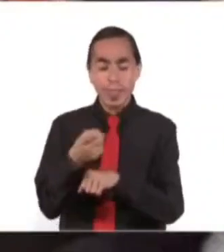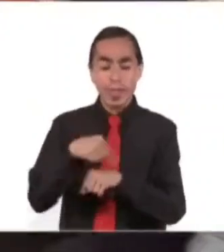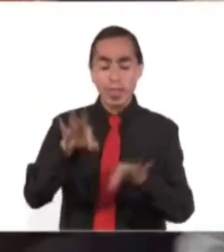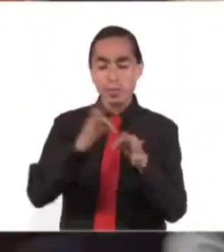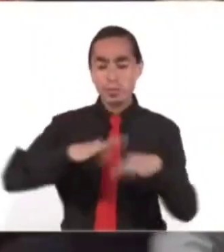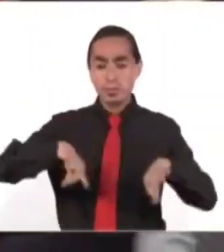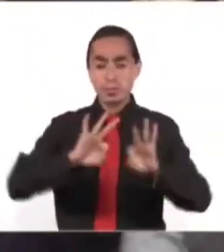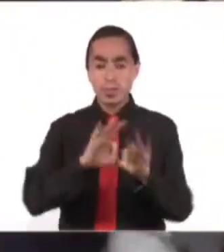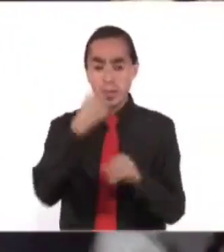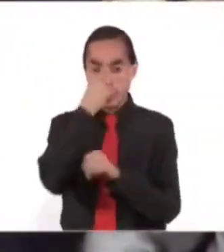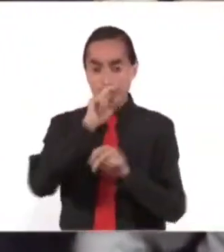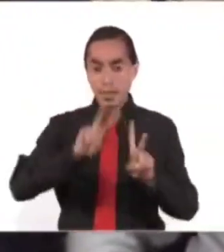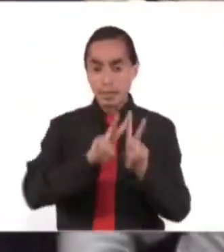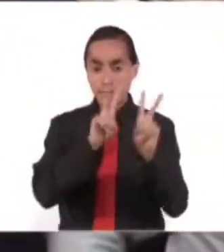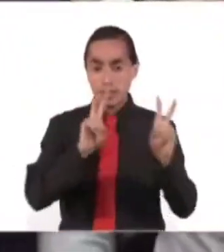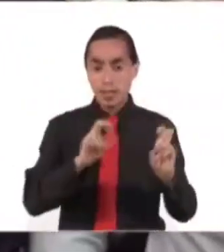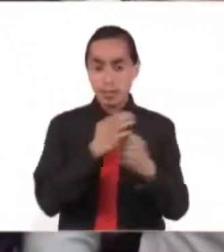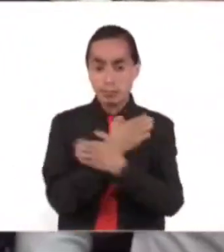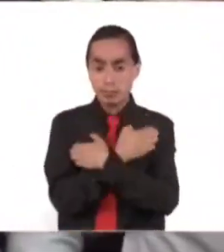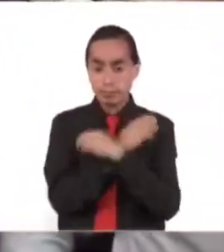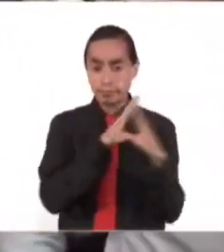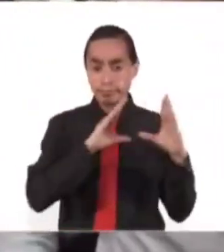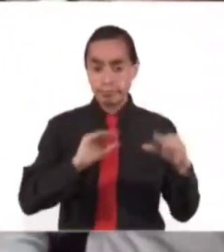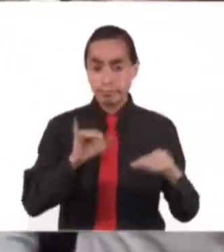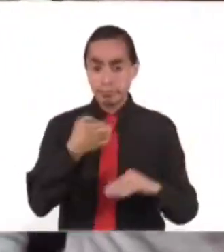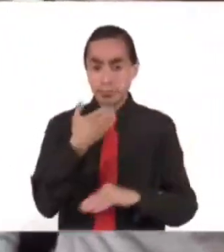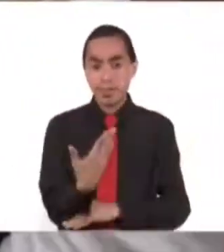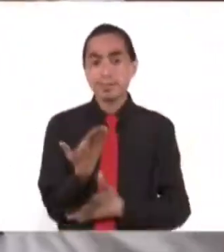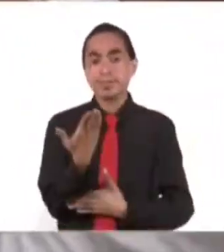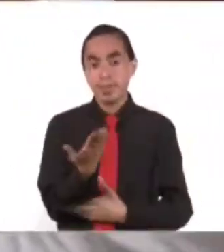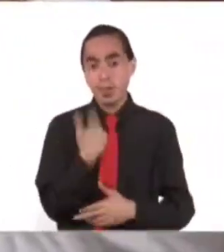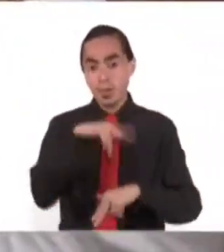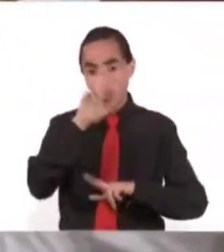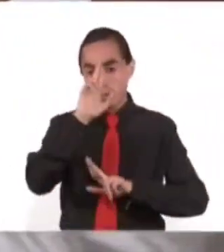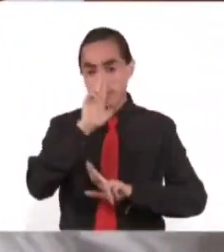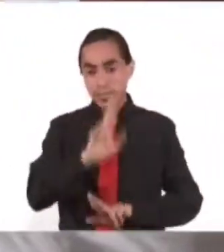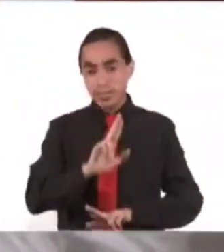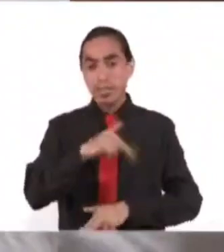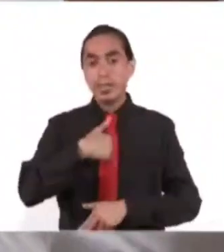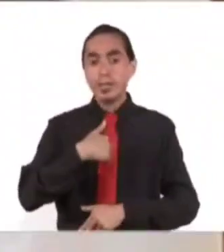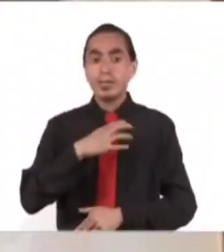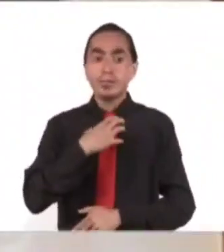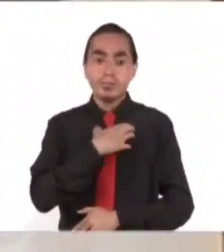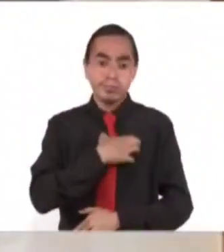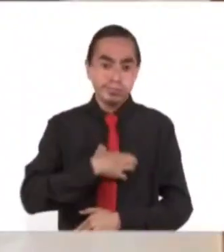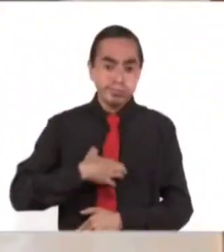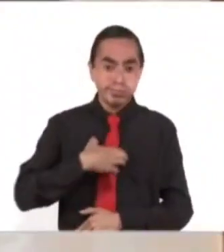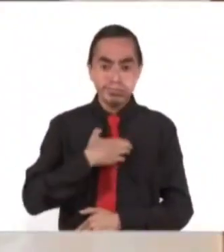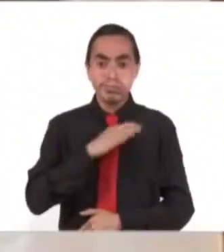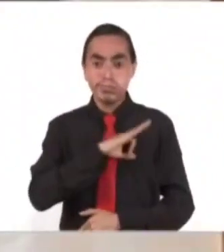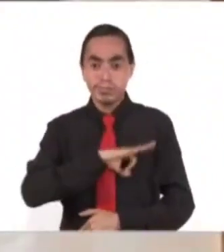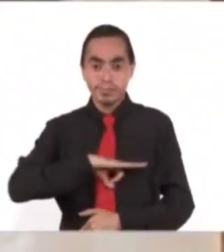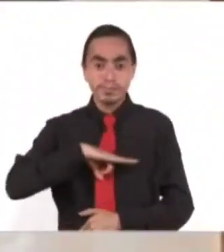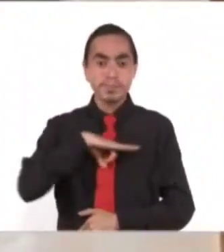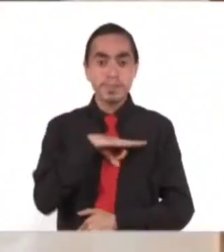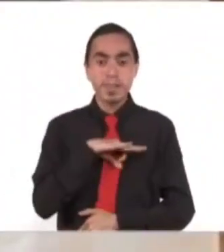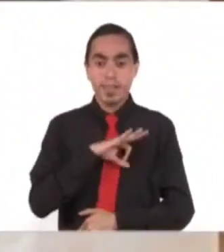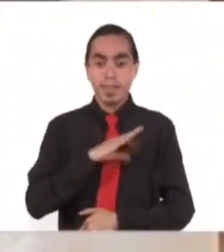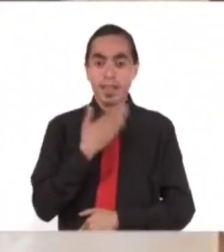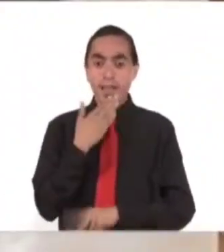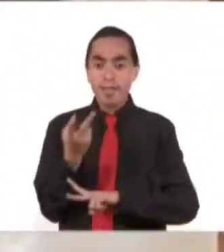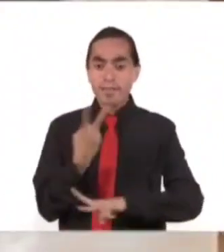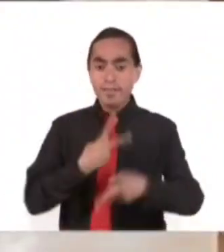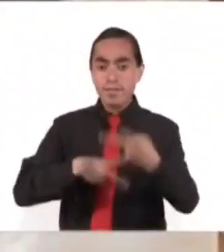educación transformadora. Es un honor y un motivo de alegría para mí darles la bienvenida